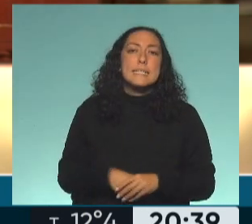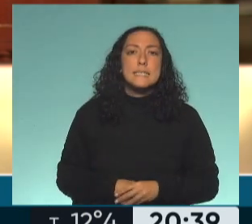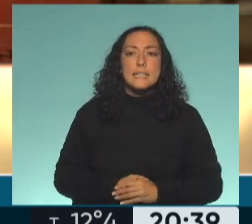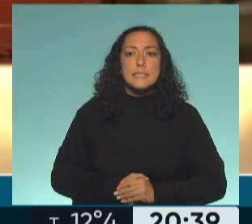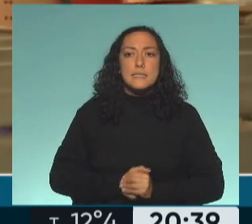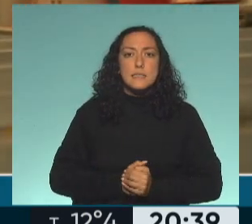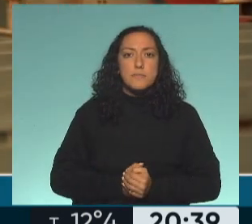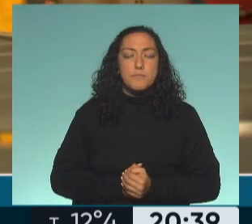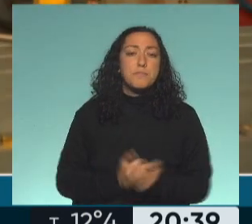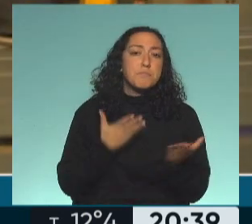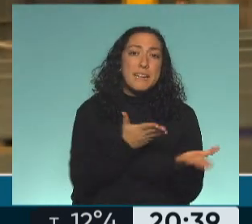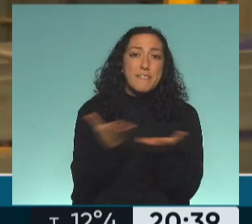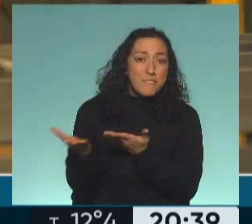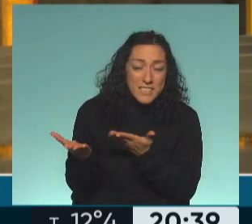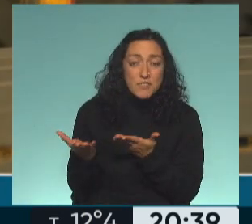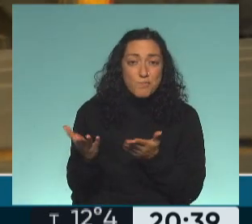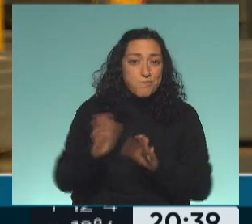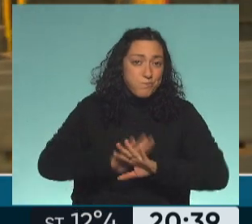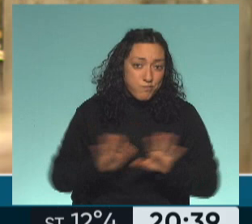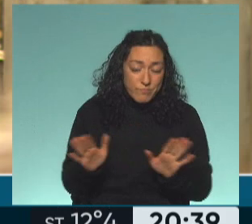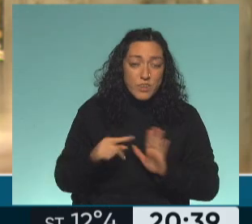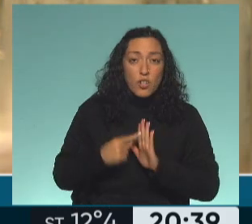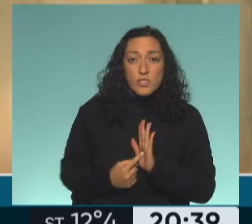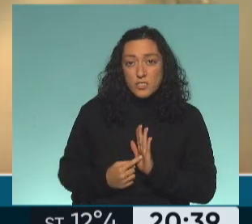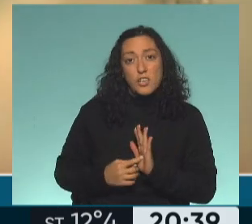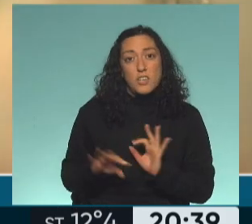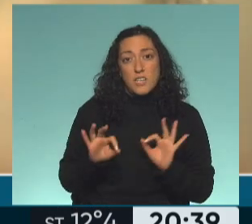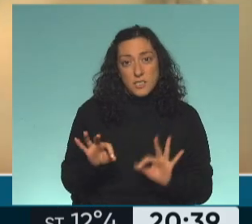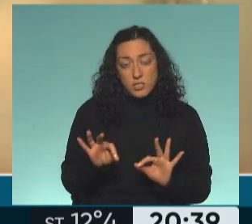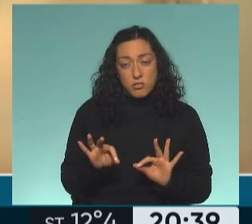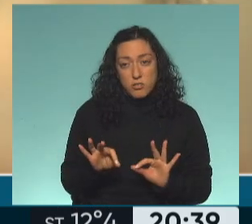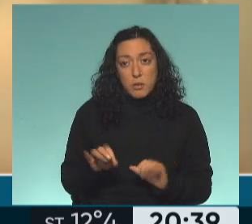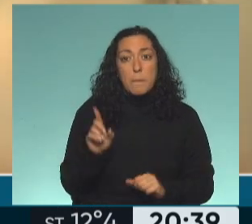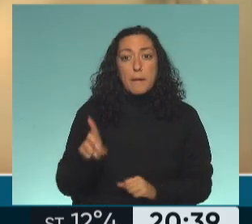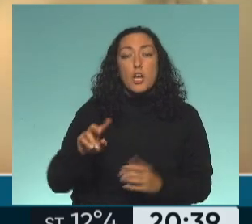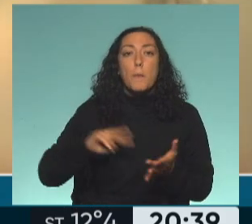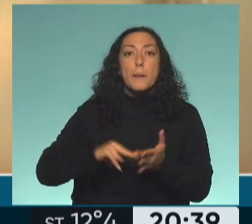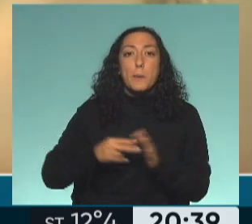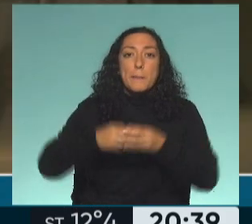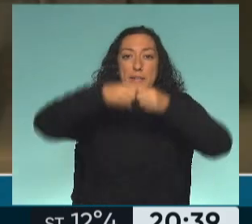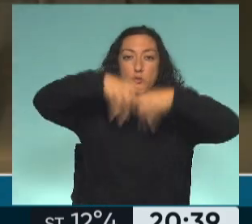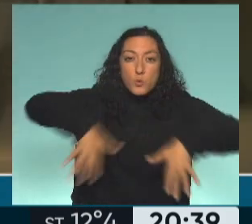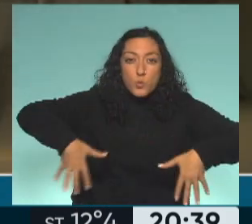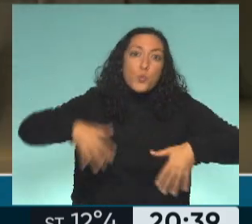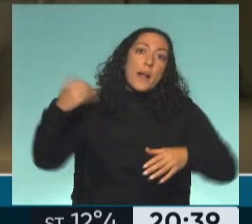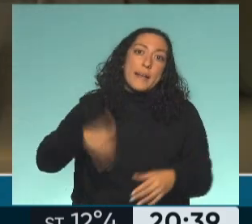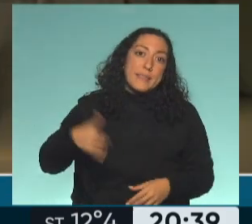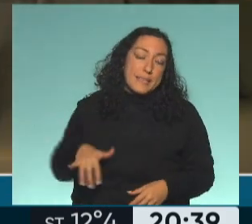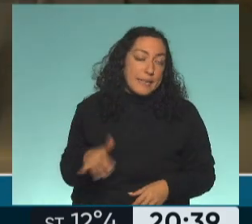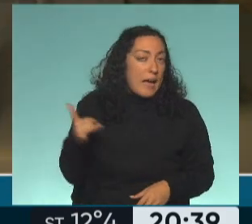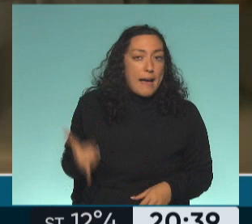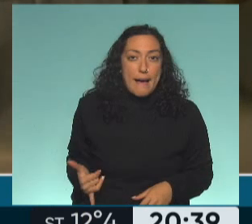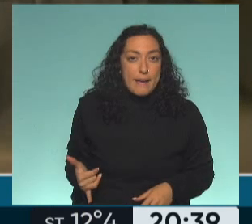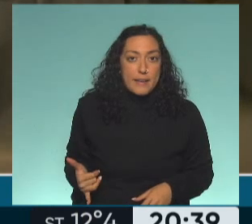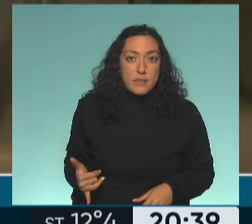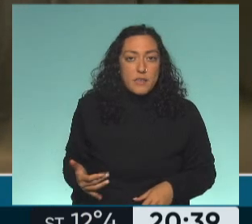Están dados los beneficios y las condiciones. Ahora, la verdad que hay un problema estructural en la Argentina que ya no es